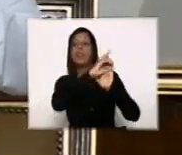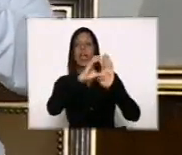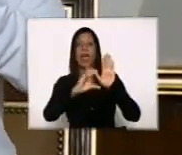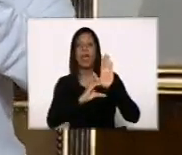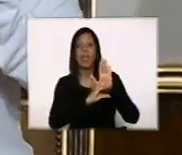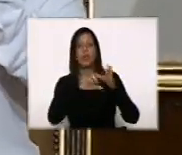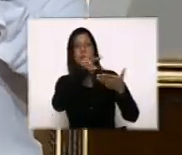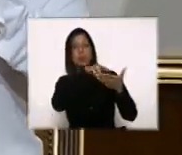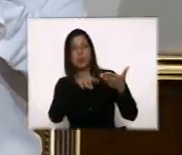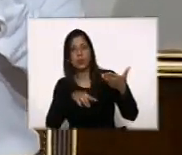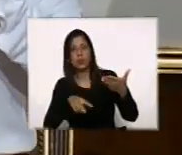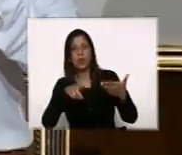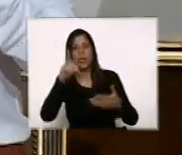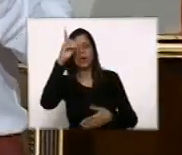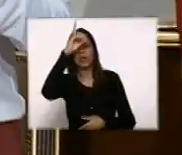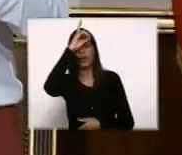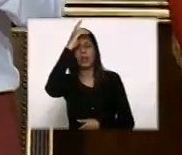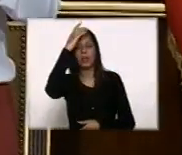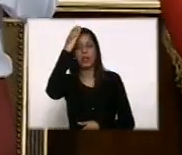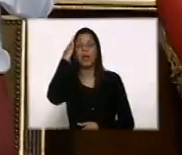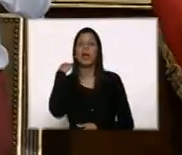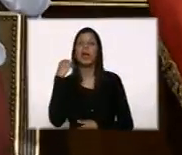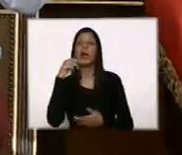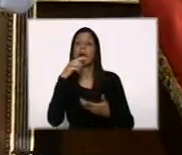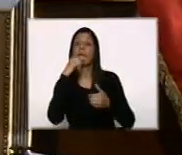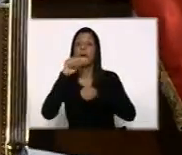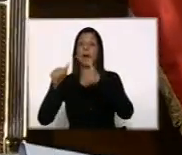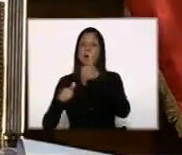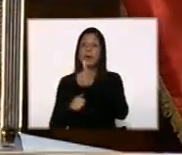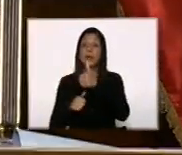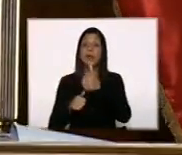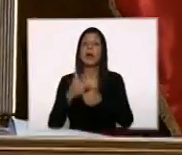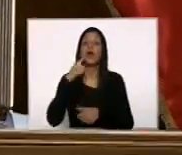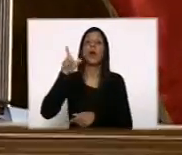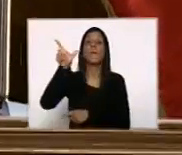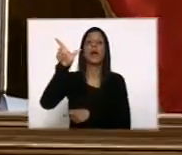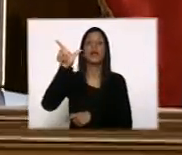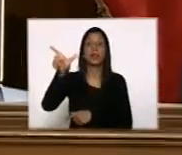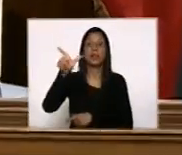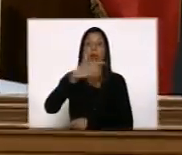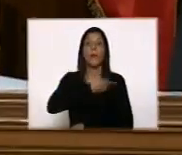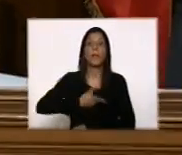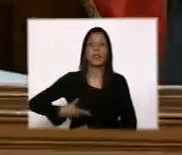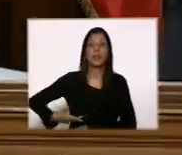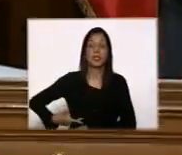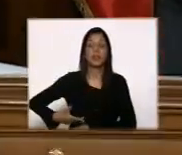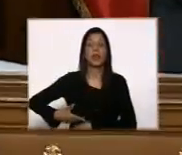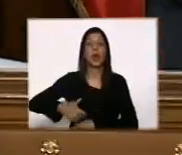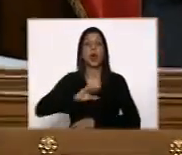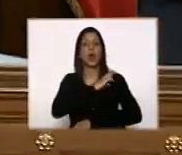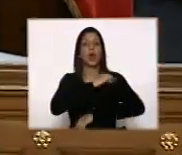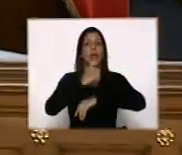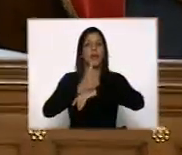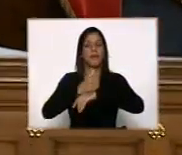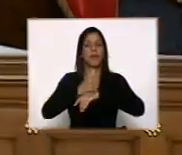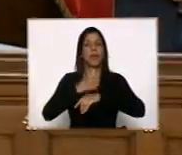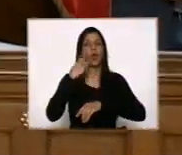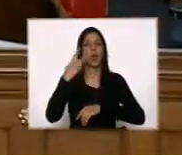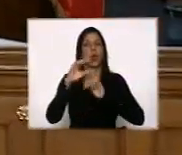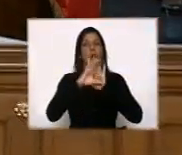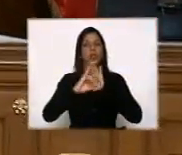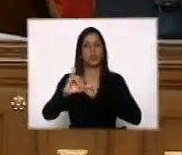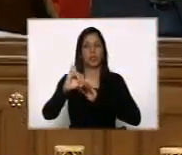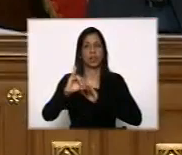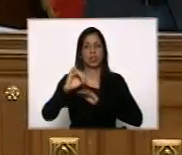leído por el vicepresidente del Partido Socialista Unido de Venezuela y jefe político de esta constituyente, para